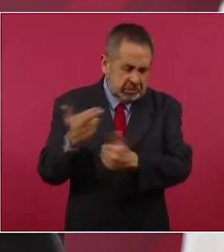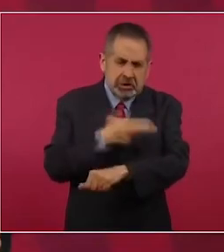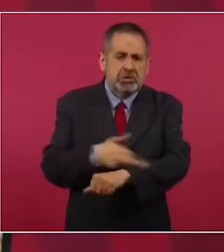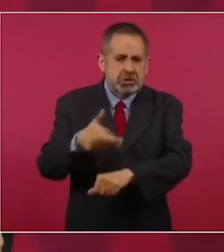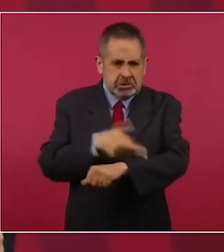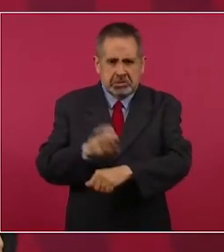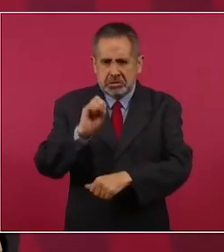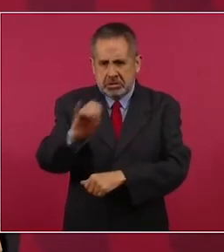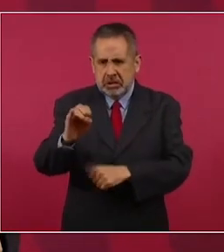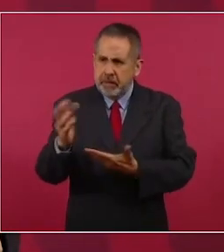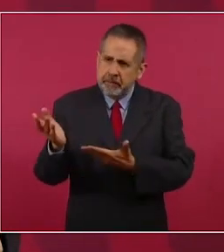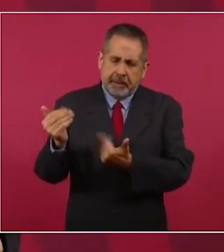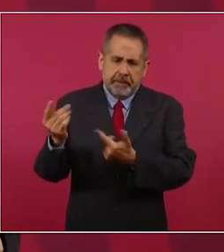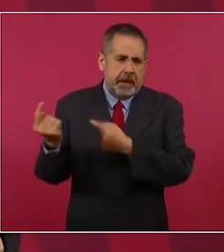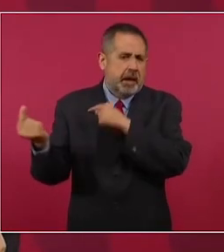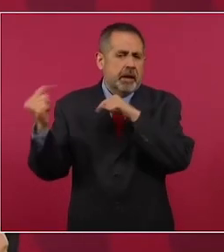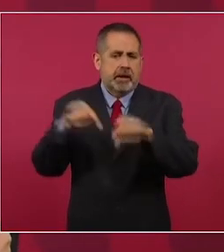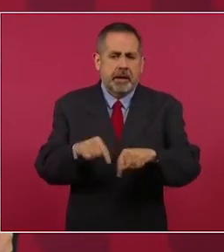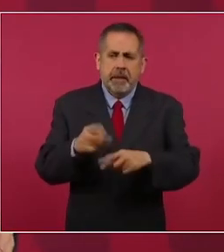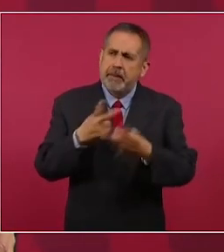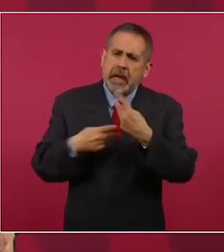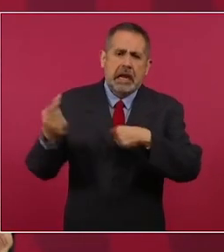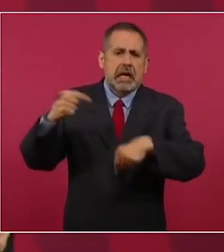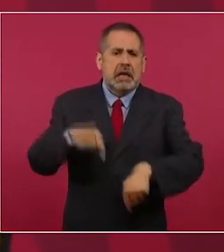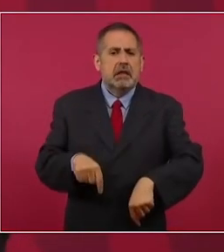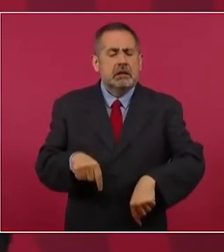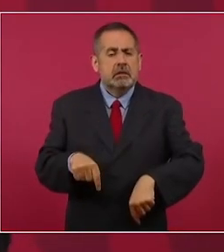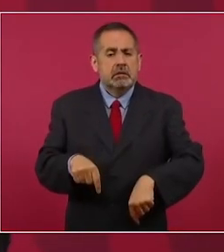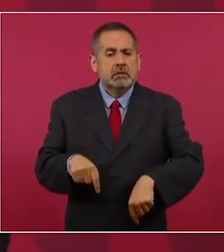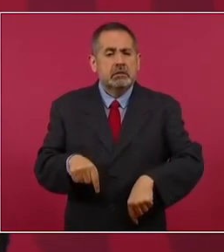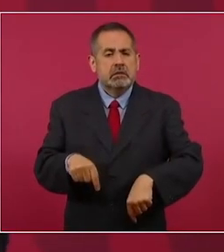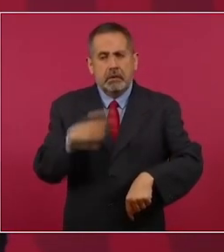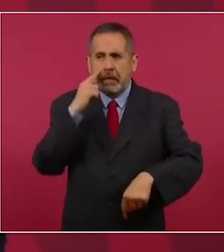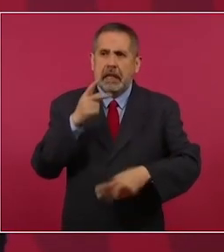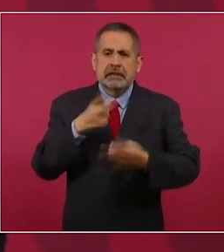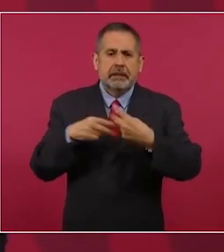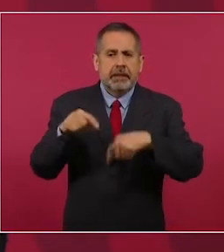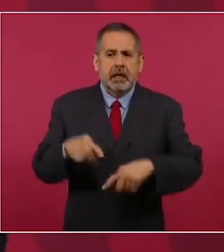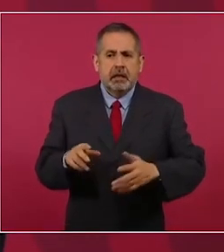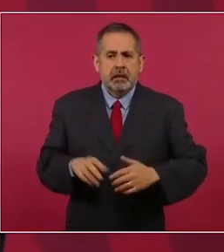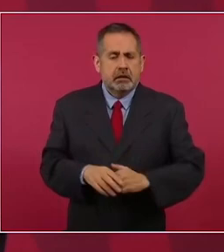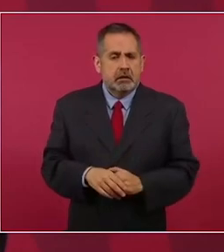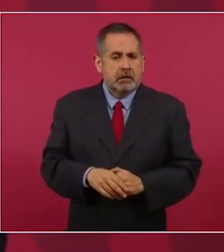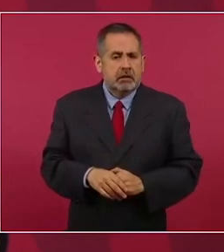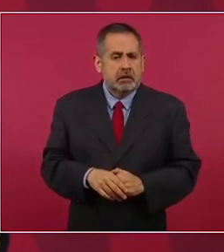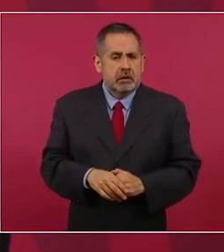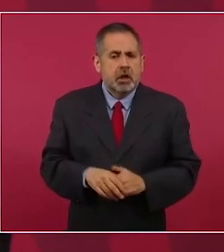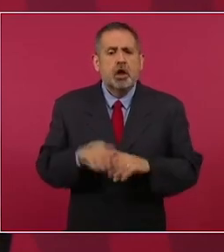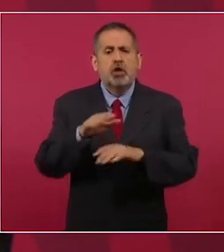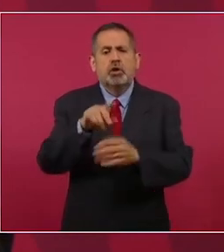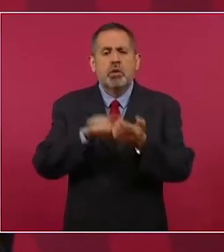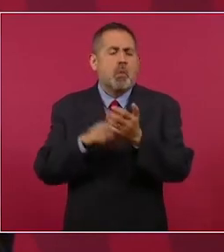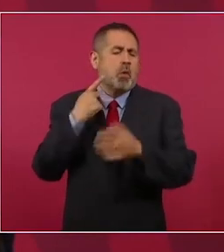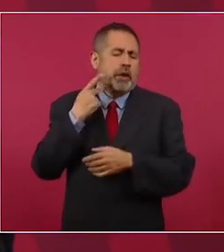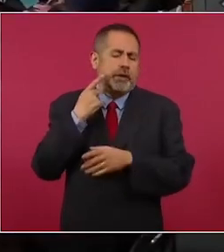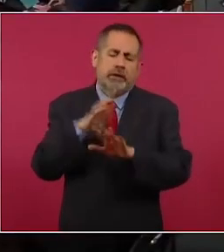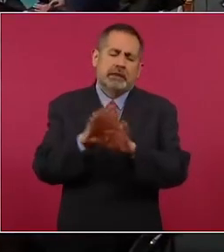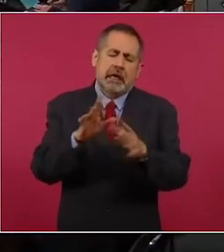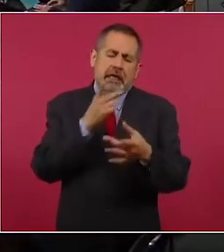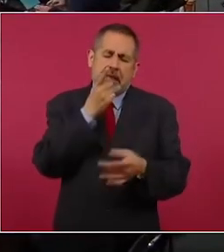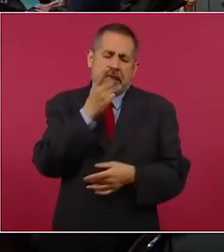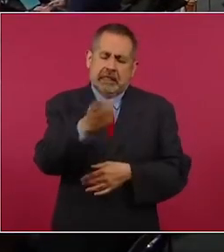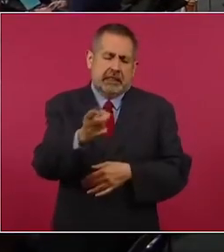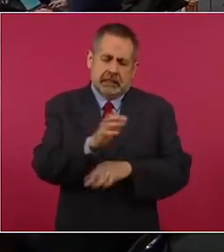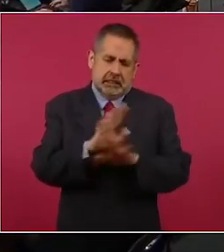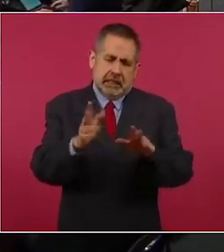haciendo trámites para atraerlos, para que regresen. Acerca de la situación política, ya hemos fijado